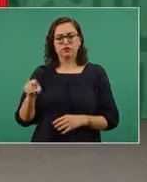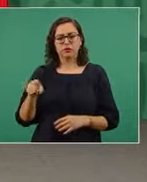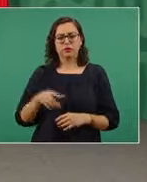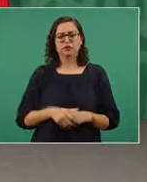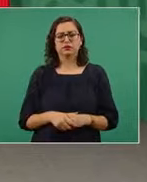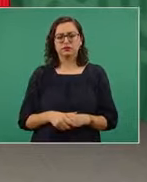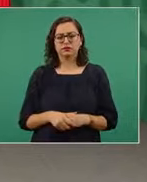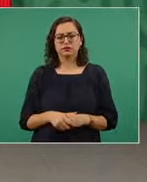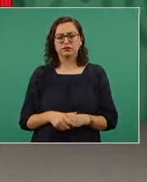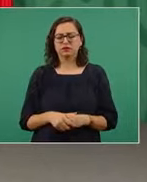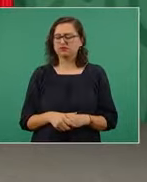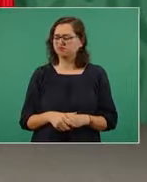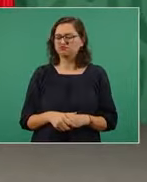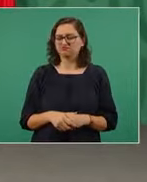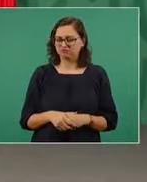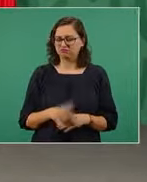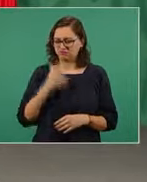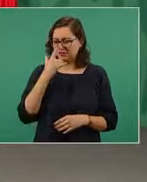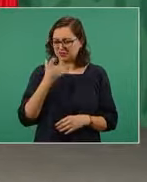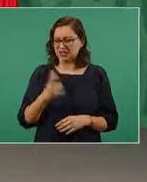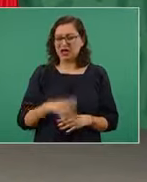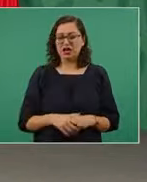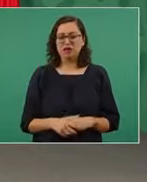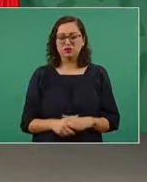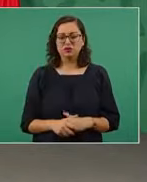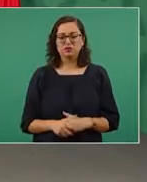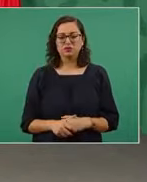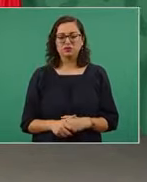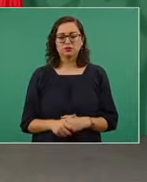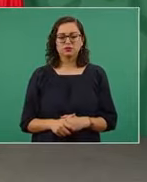Sí, fíjense lo